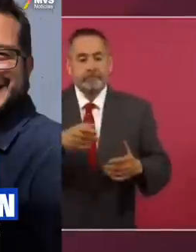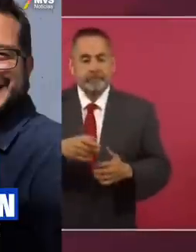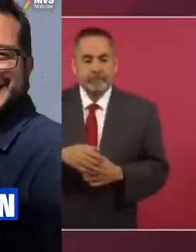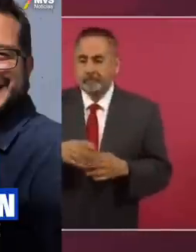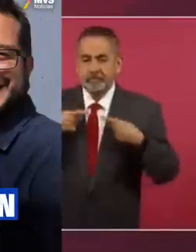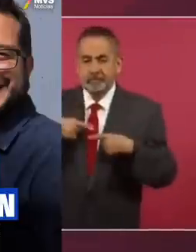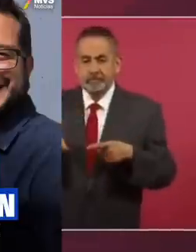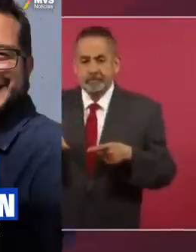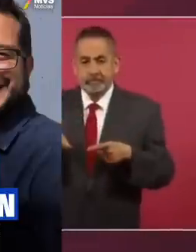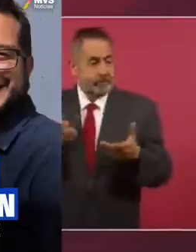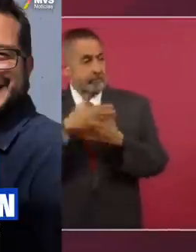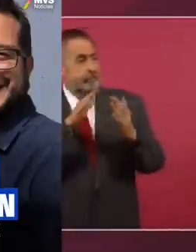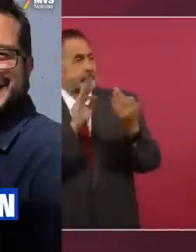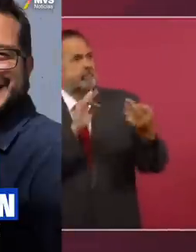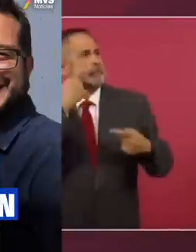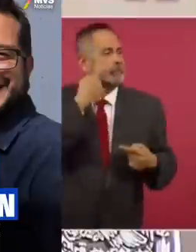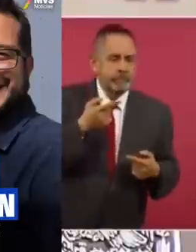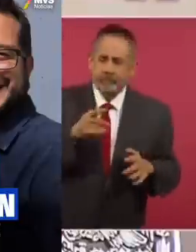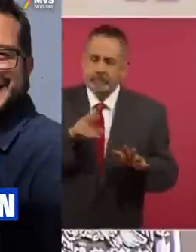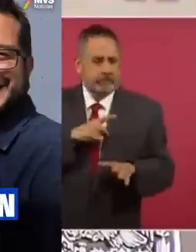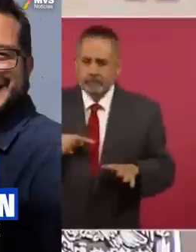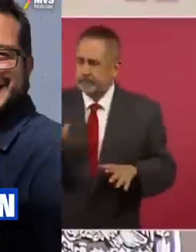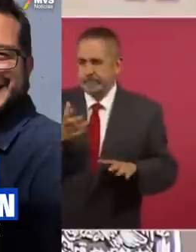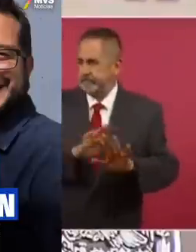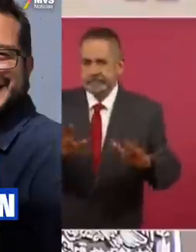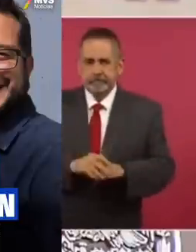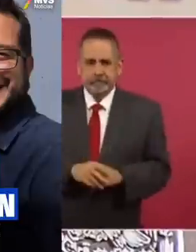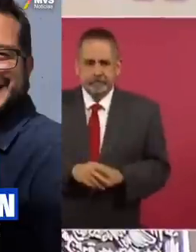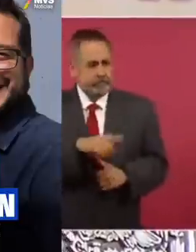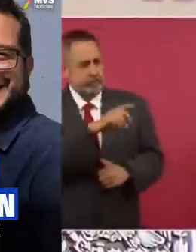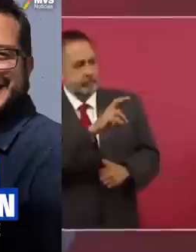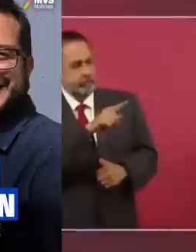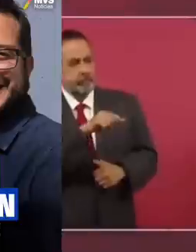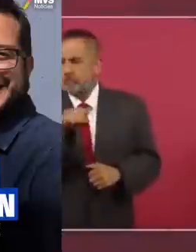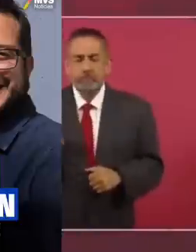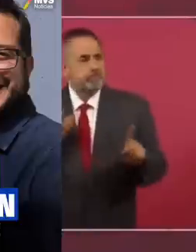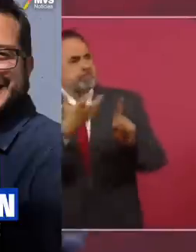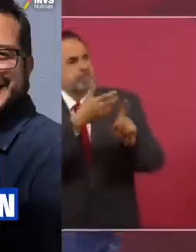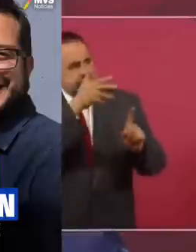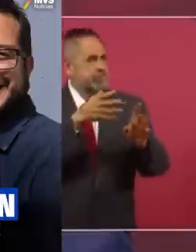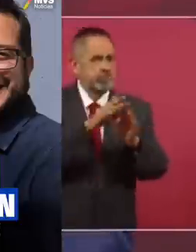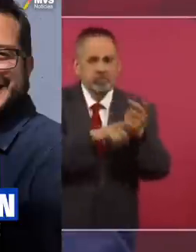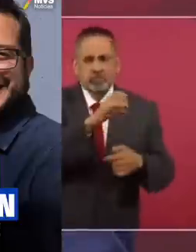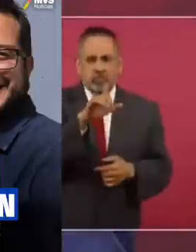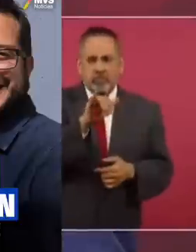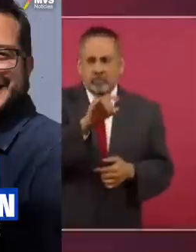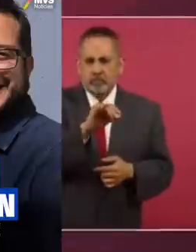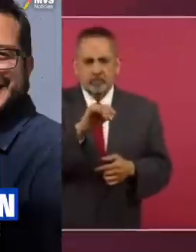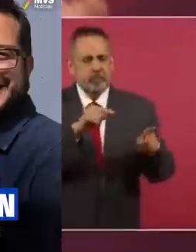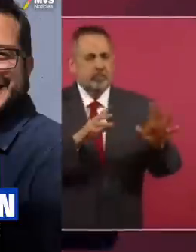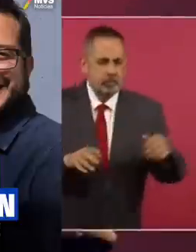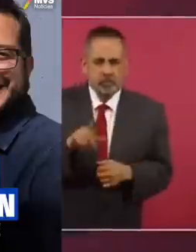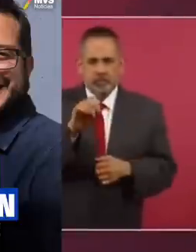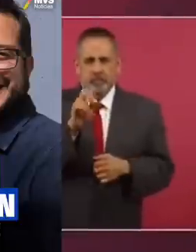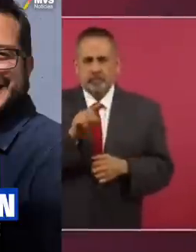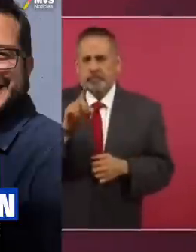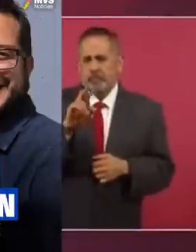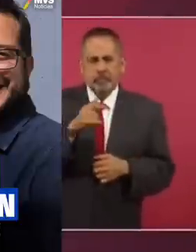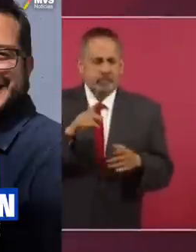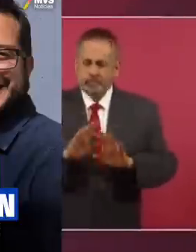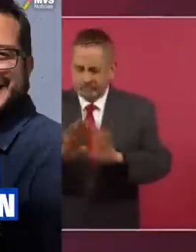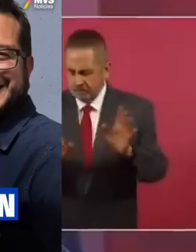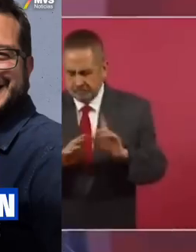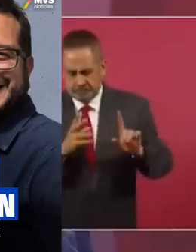o va gente a la casa. Eso no se debe de hacer. De Loret de Mola, o de Claudio X González, o de López Dóriga.